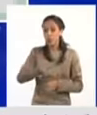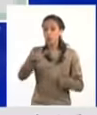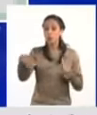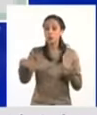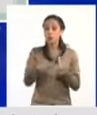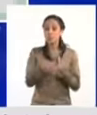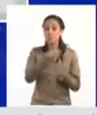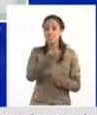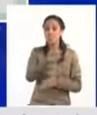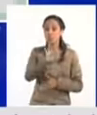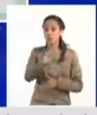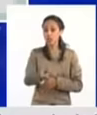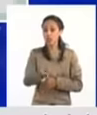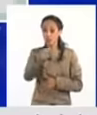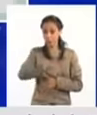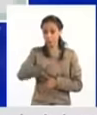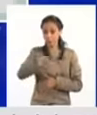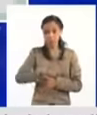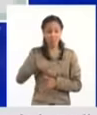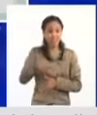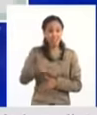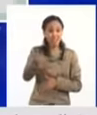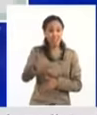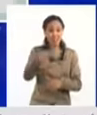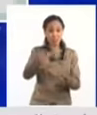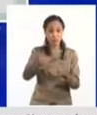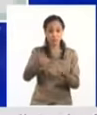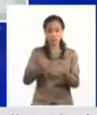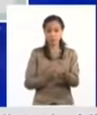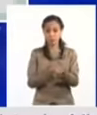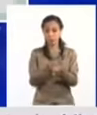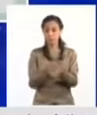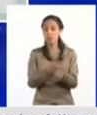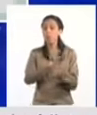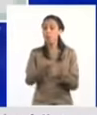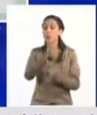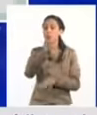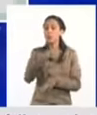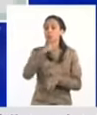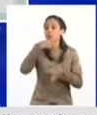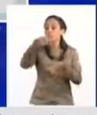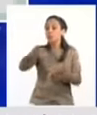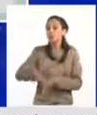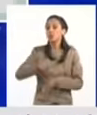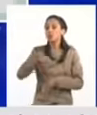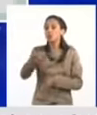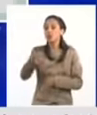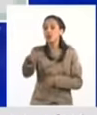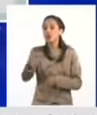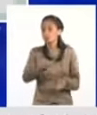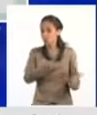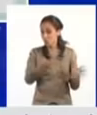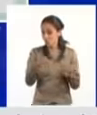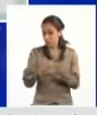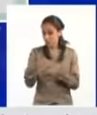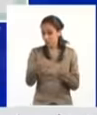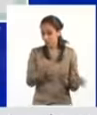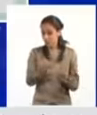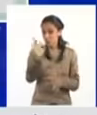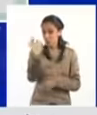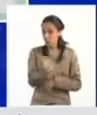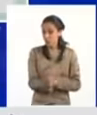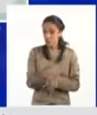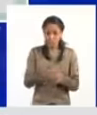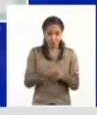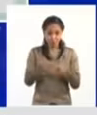4.180 casos diarios y 20 fallecidos diarios. Así, los promedios más altos que hemos tenido